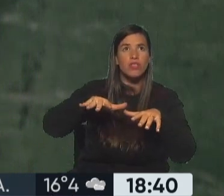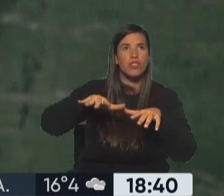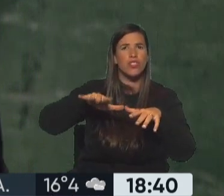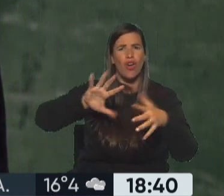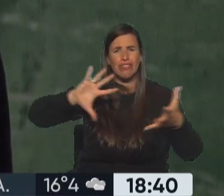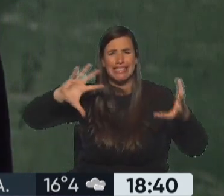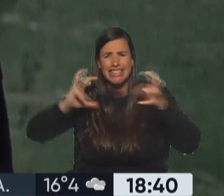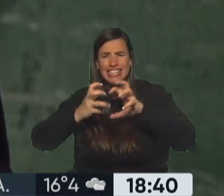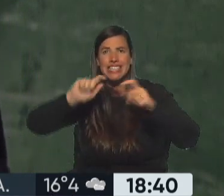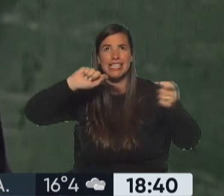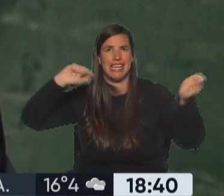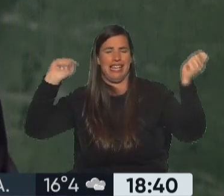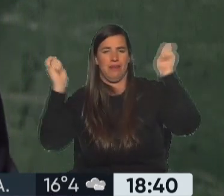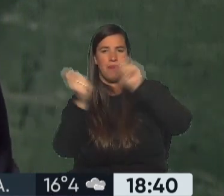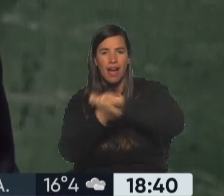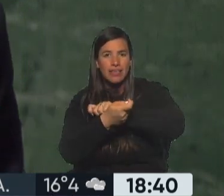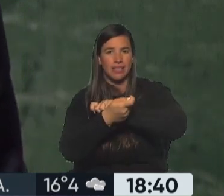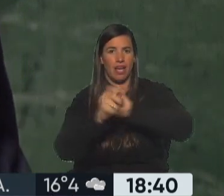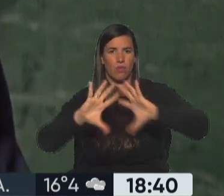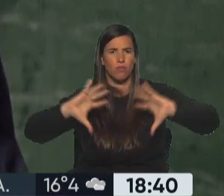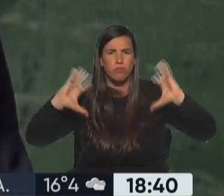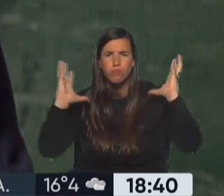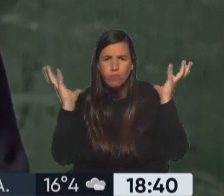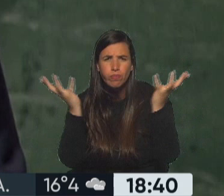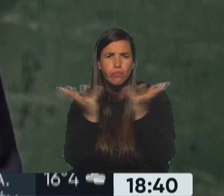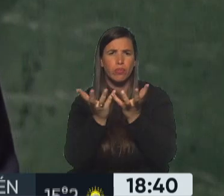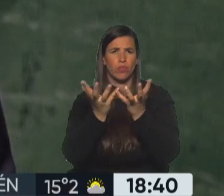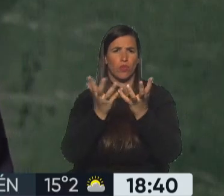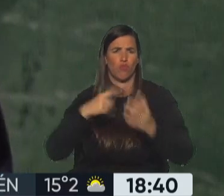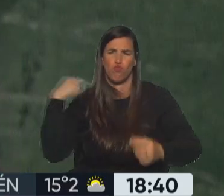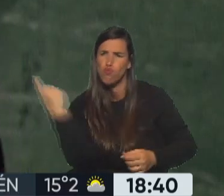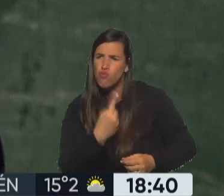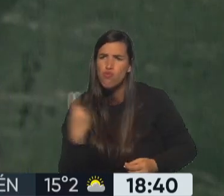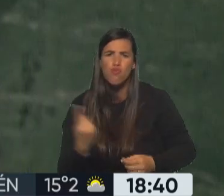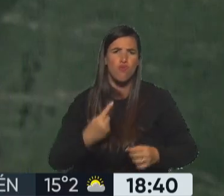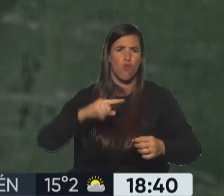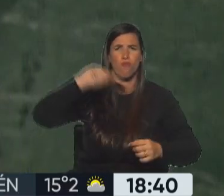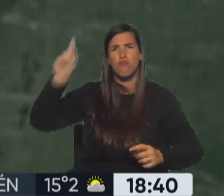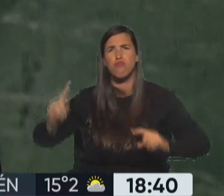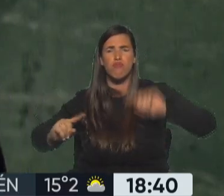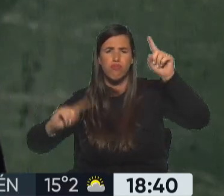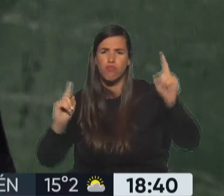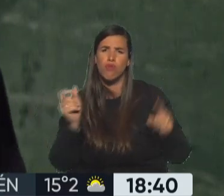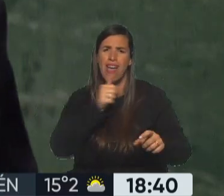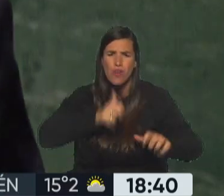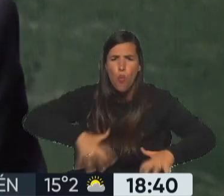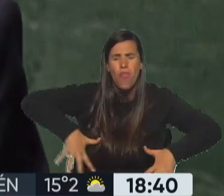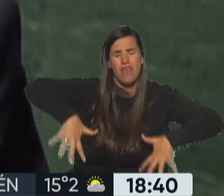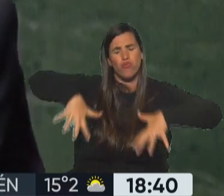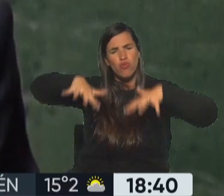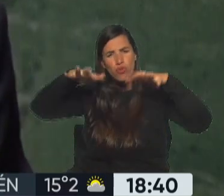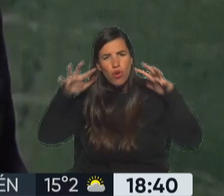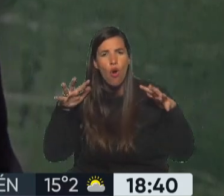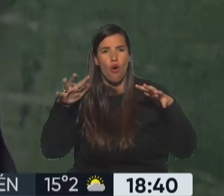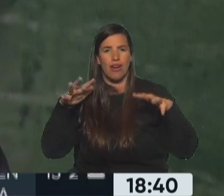planeta a todo tipo de inclemencias. Ciclones, tornados inesperados, inundaciones,